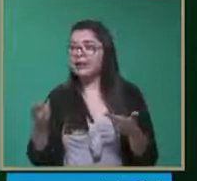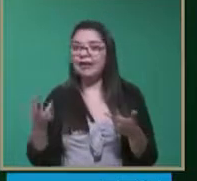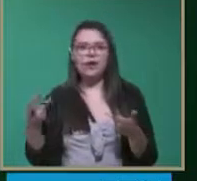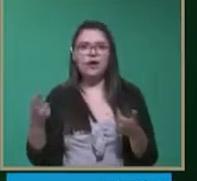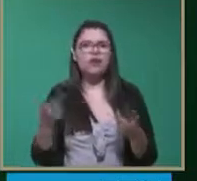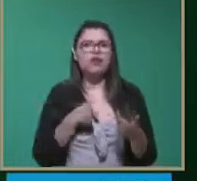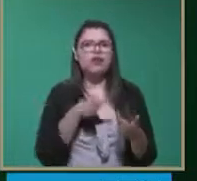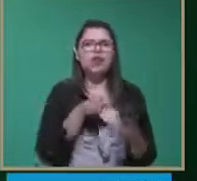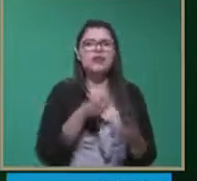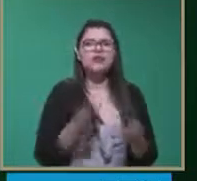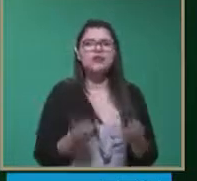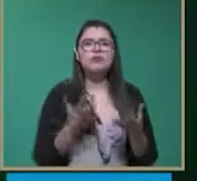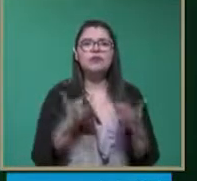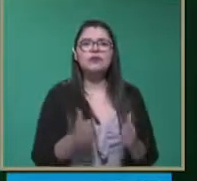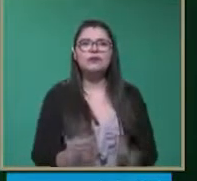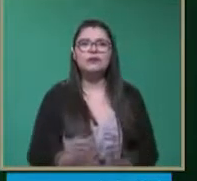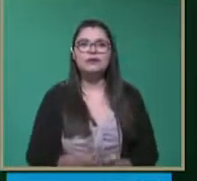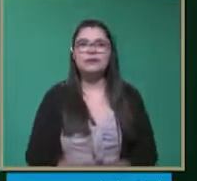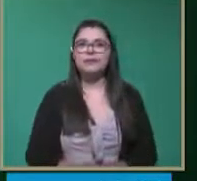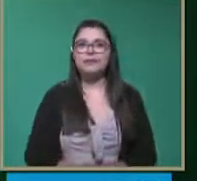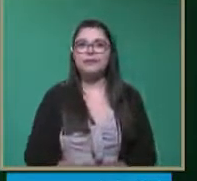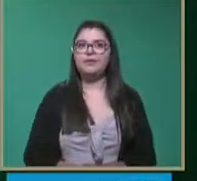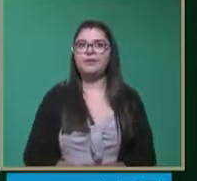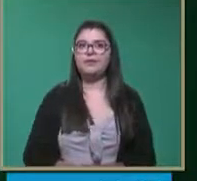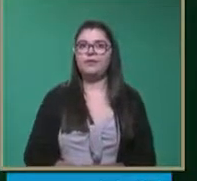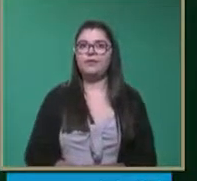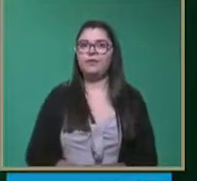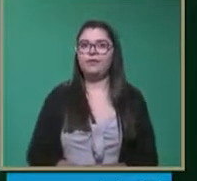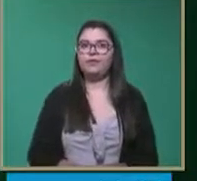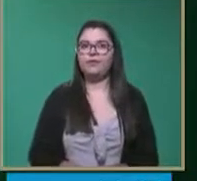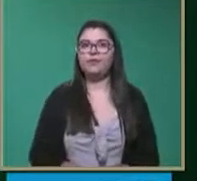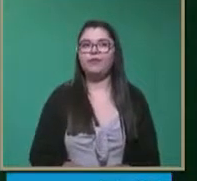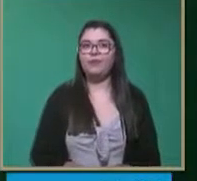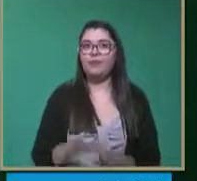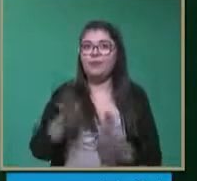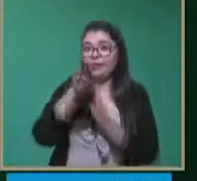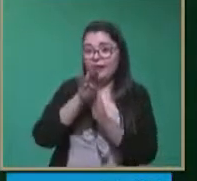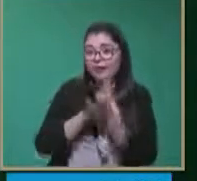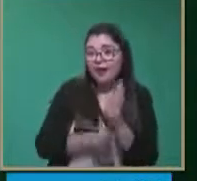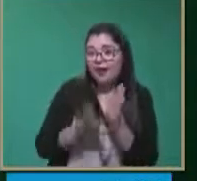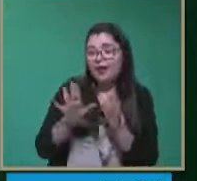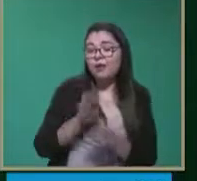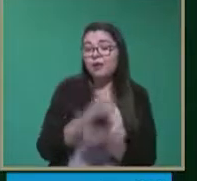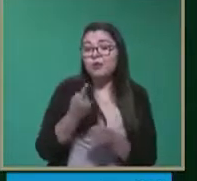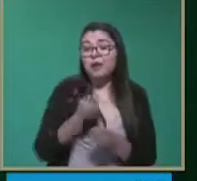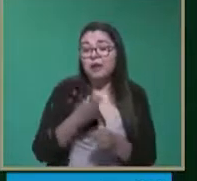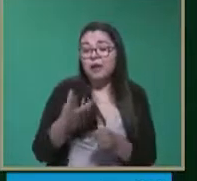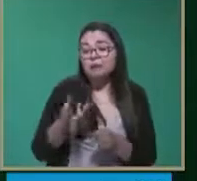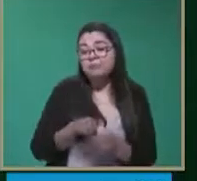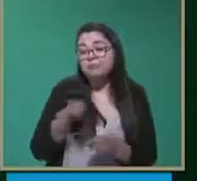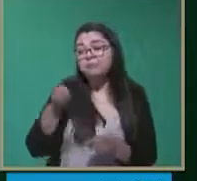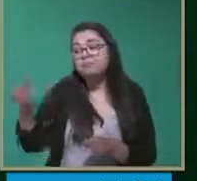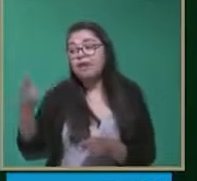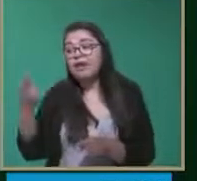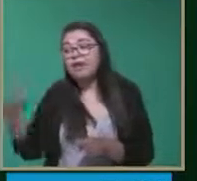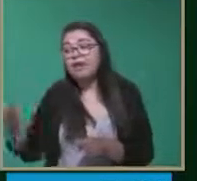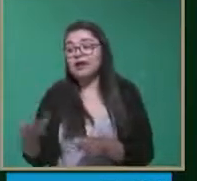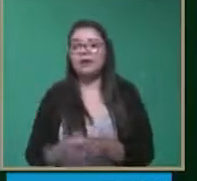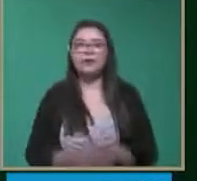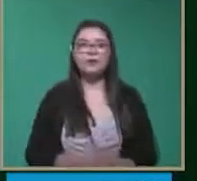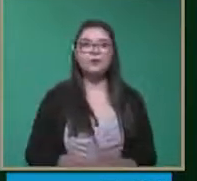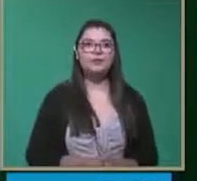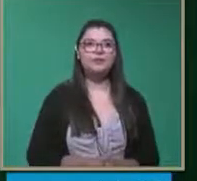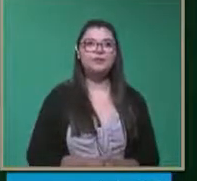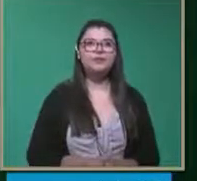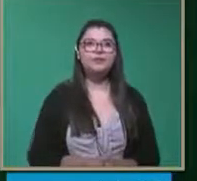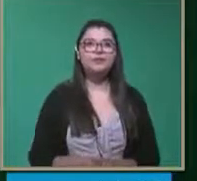recta para resolverlo. ¿Qué operación es? Es una resta, vamos a quitar, porque Carlos regaló canicas. Entonces nos vamos al